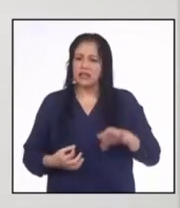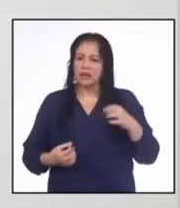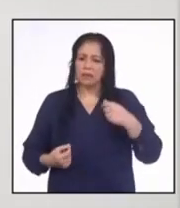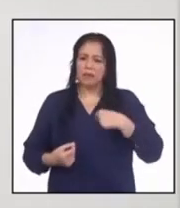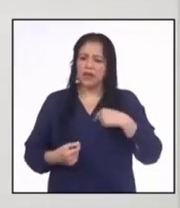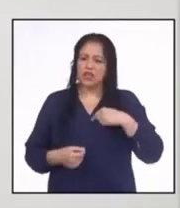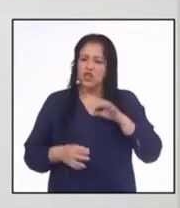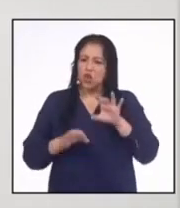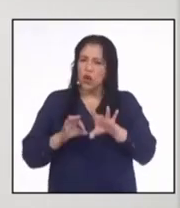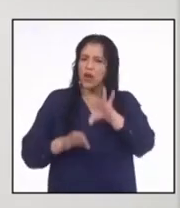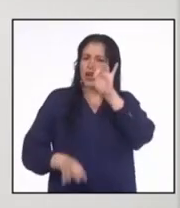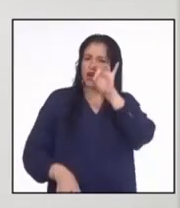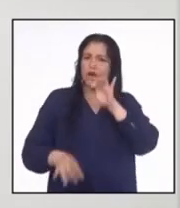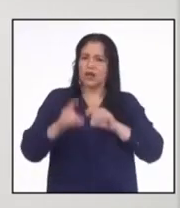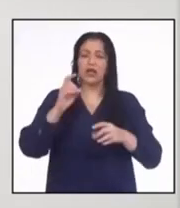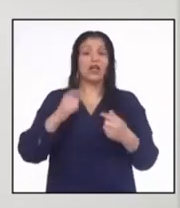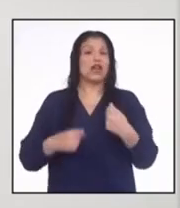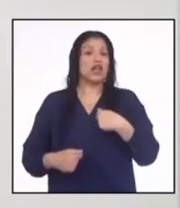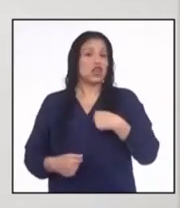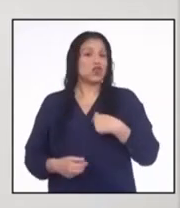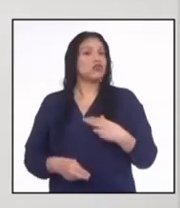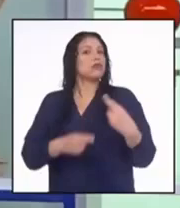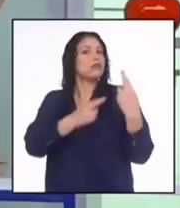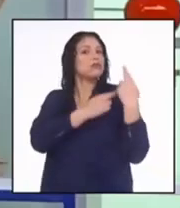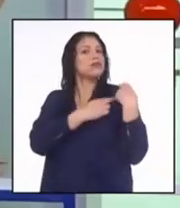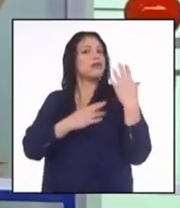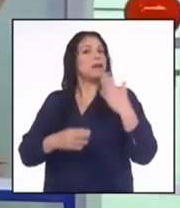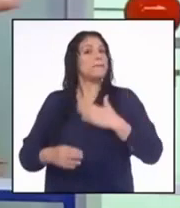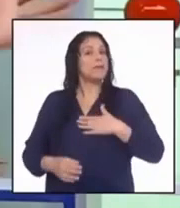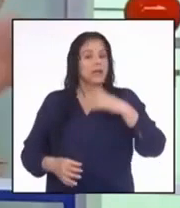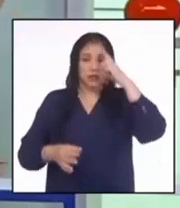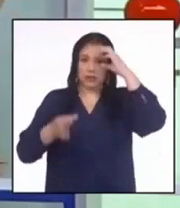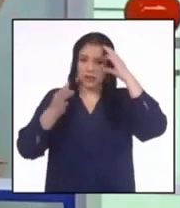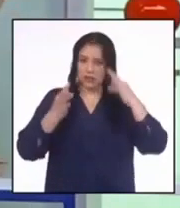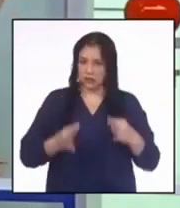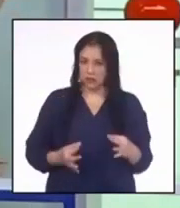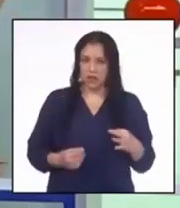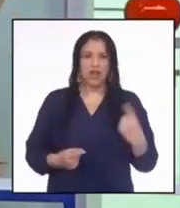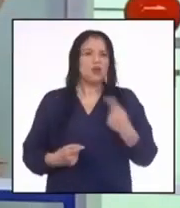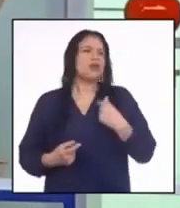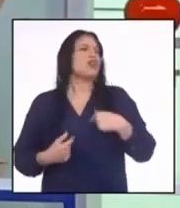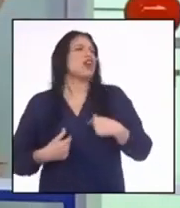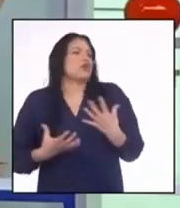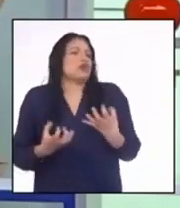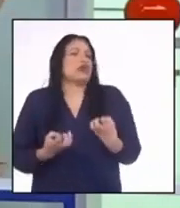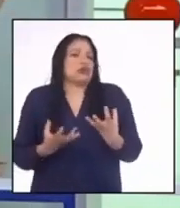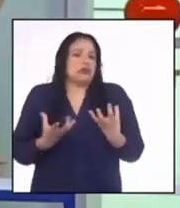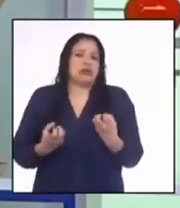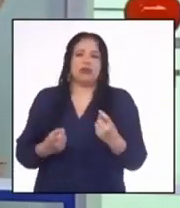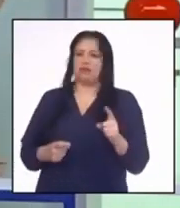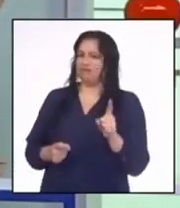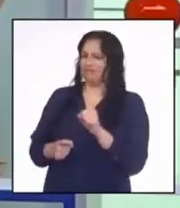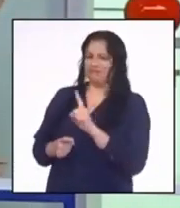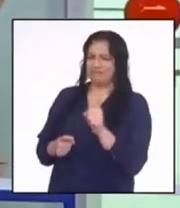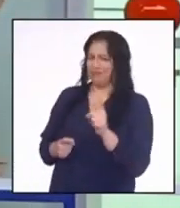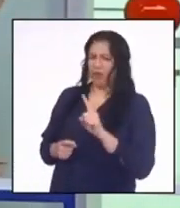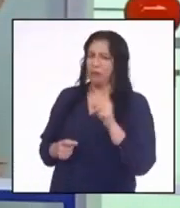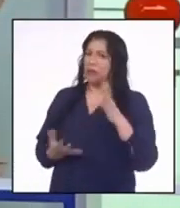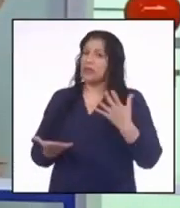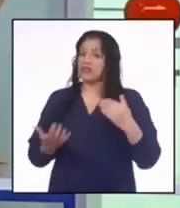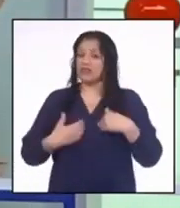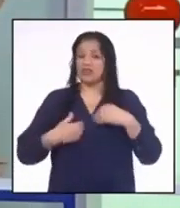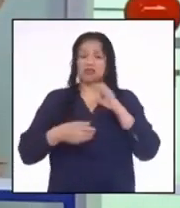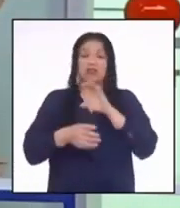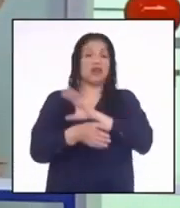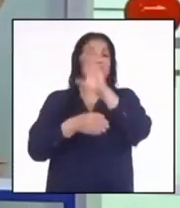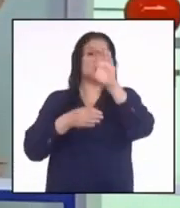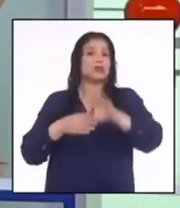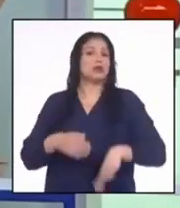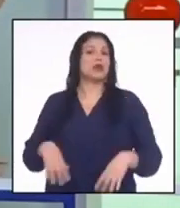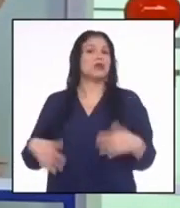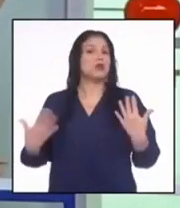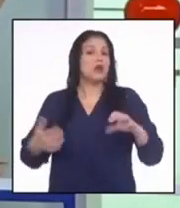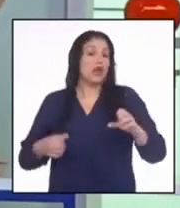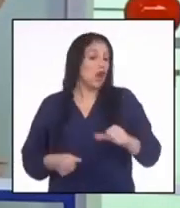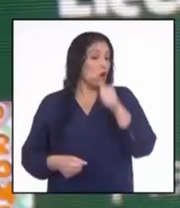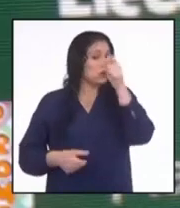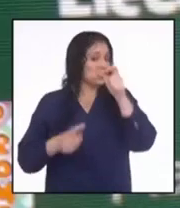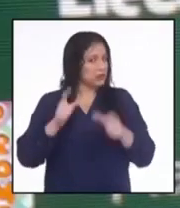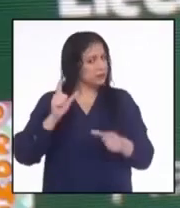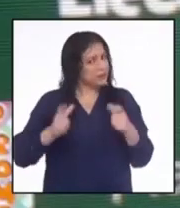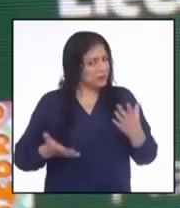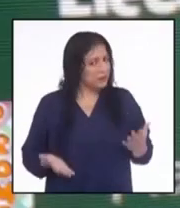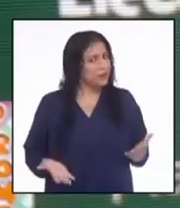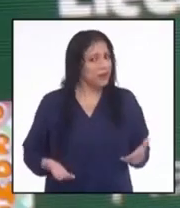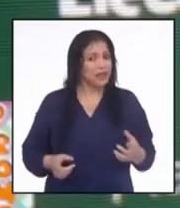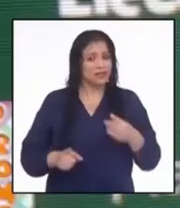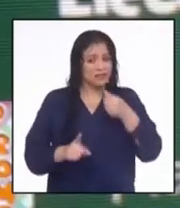y somos responsables de nuestras decisiones. No se trata de hacer lo que quiero, porque eso tiene una consecuencia en otro u